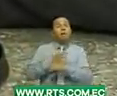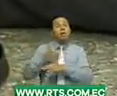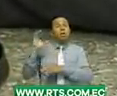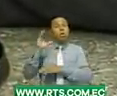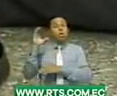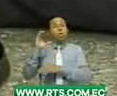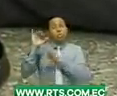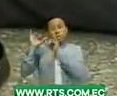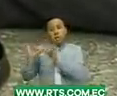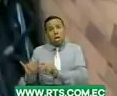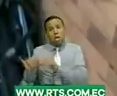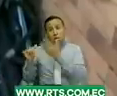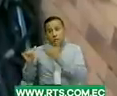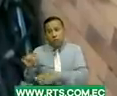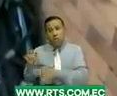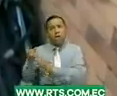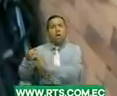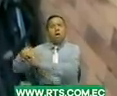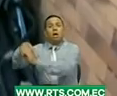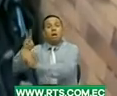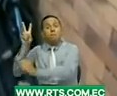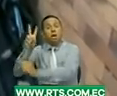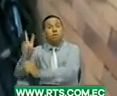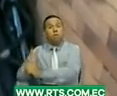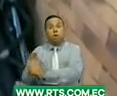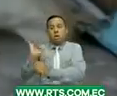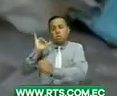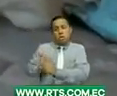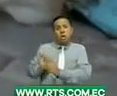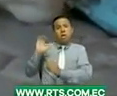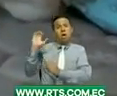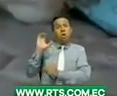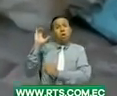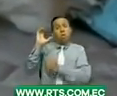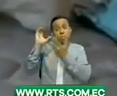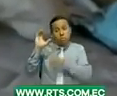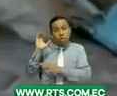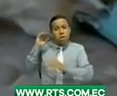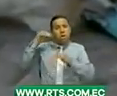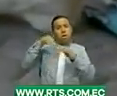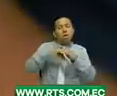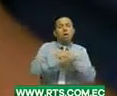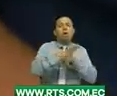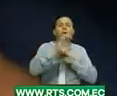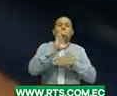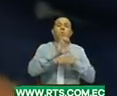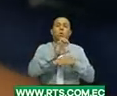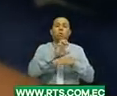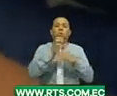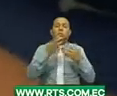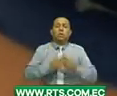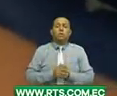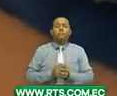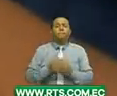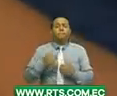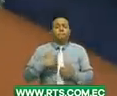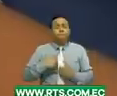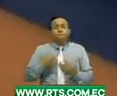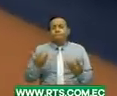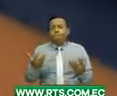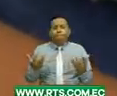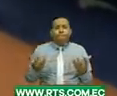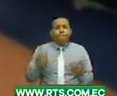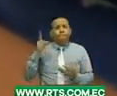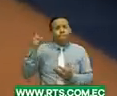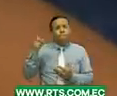huyendo de la catástrofe económica, política y social que aún no supera Venezuela. Uno tiene que pedir y